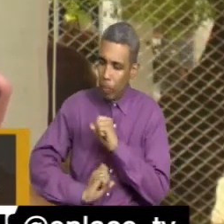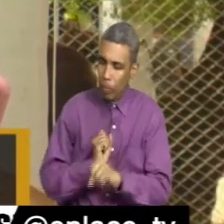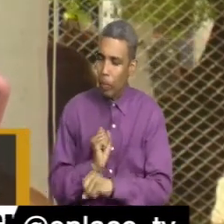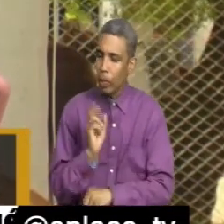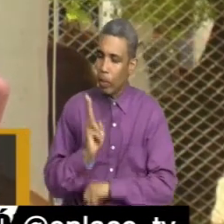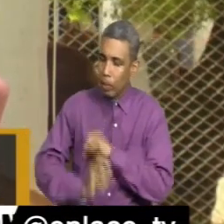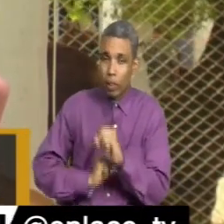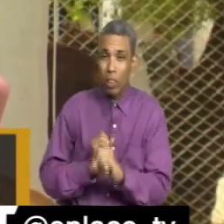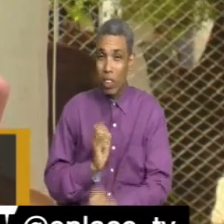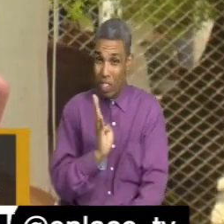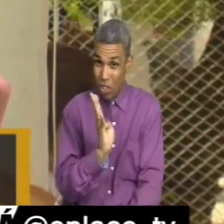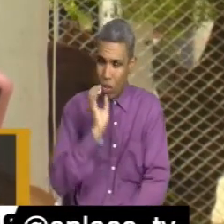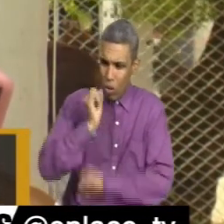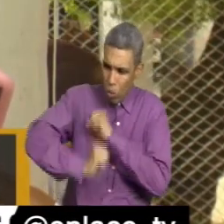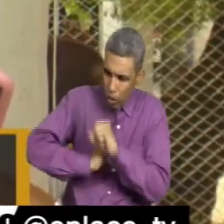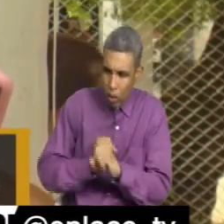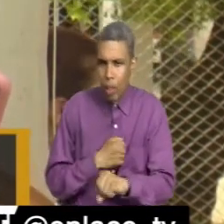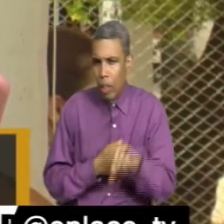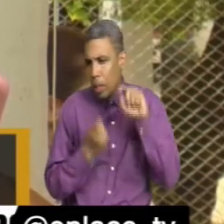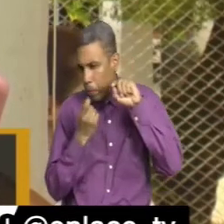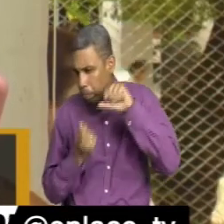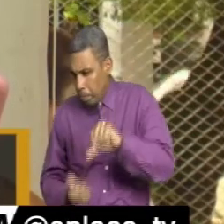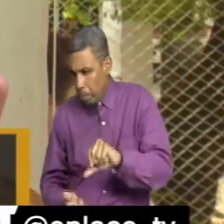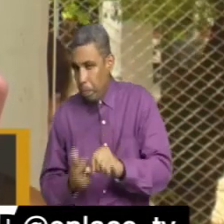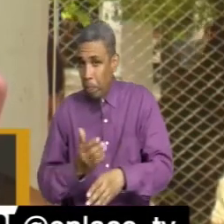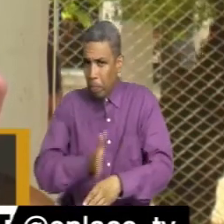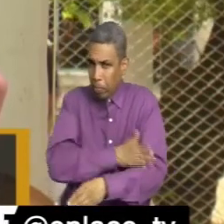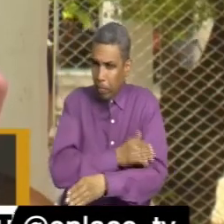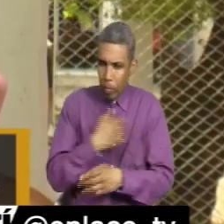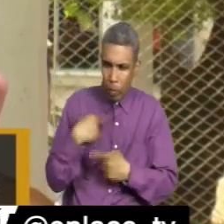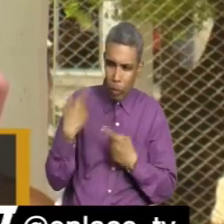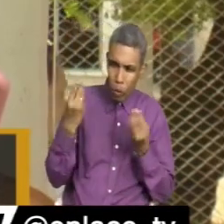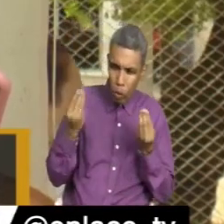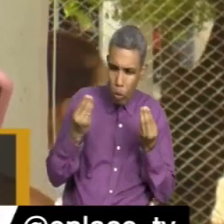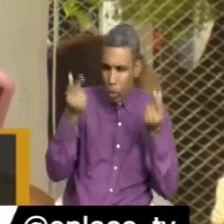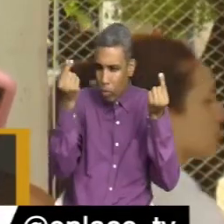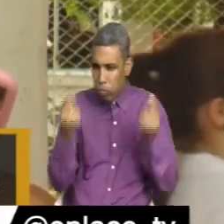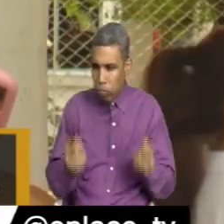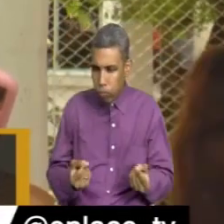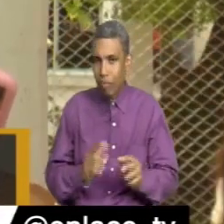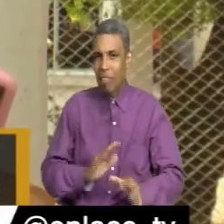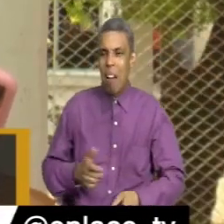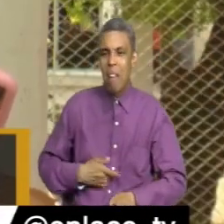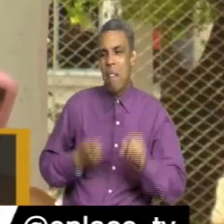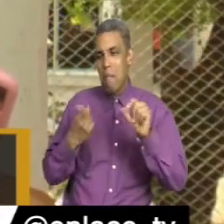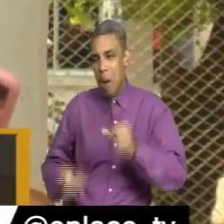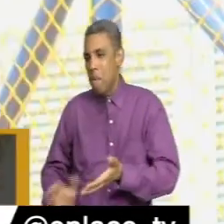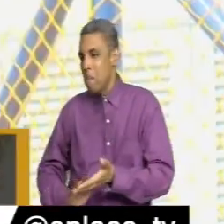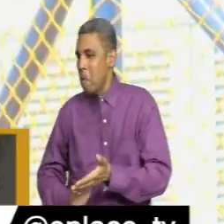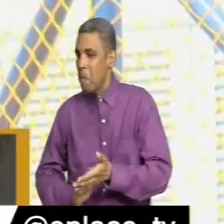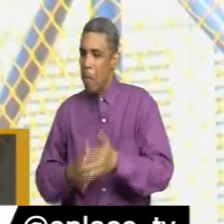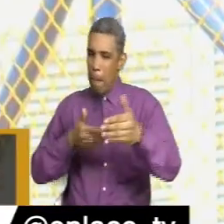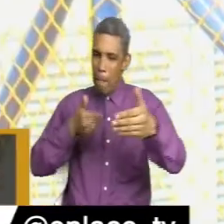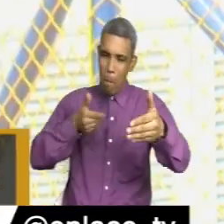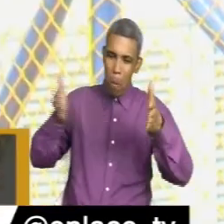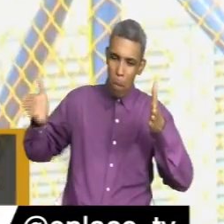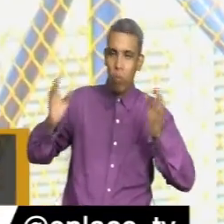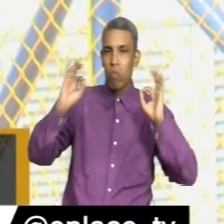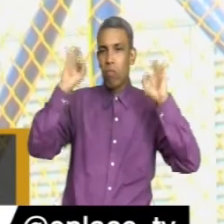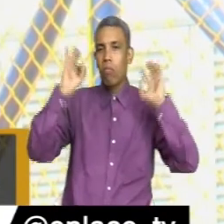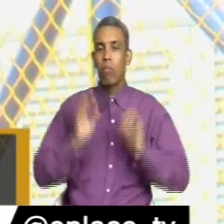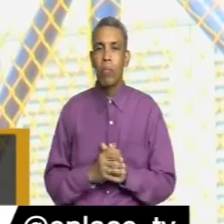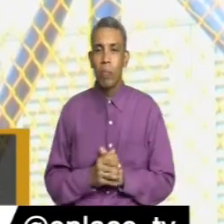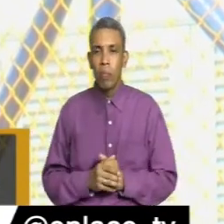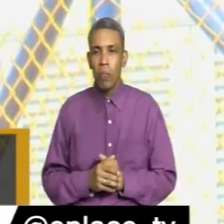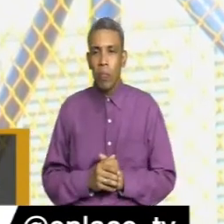de planeación de estas inversiones y hoy, afortunadamente, podemos llegar a feliz término e inaugurar las obras. El Ejecutivo también ha hablado